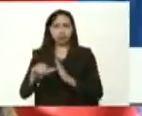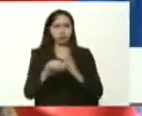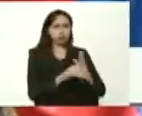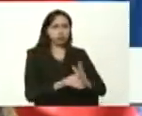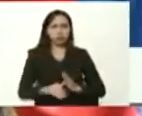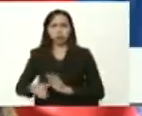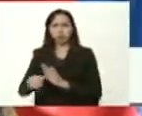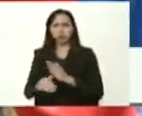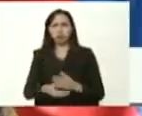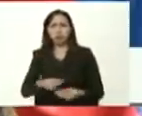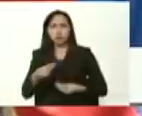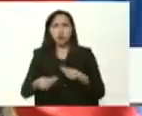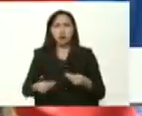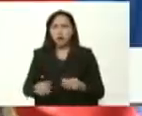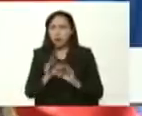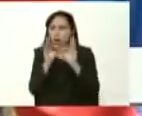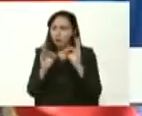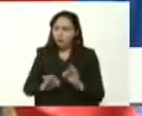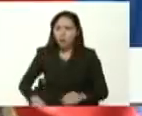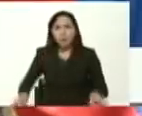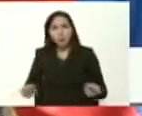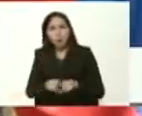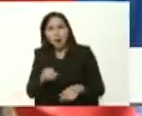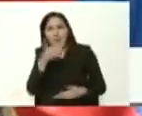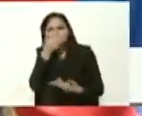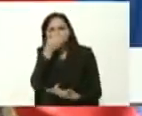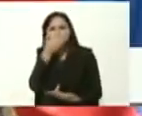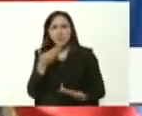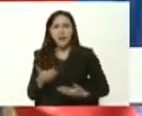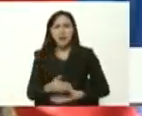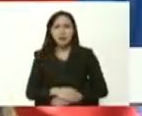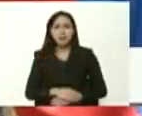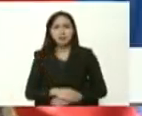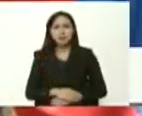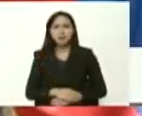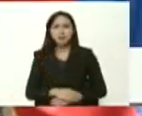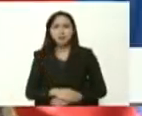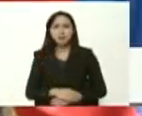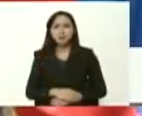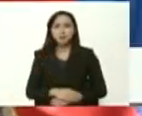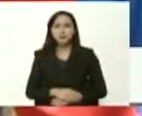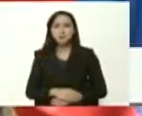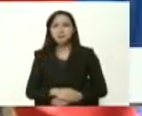tan criminal como la he señalado en esta rueda de prensa.